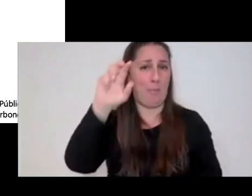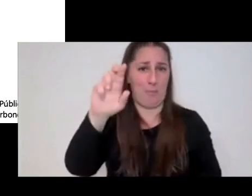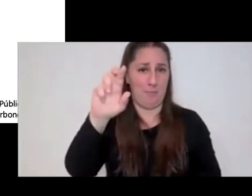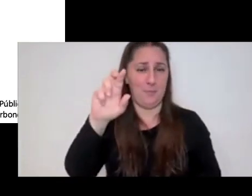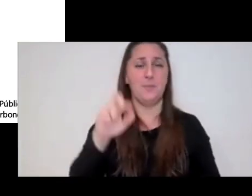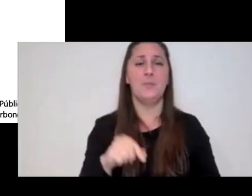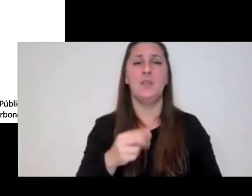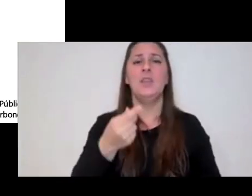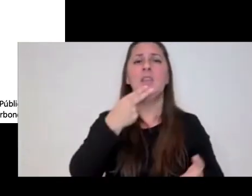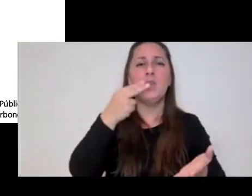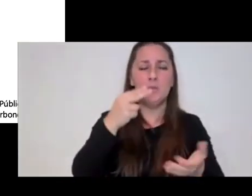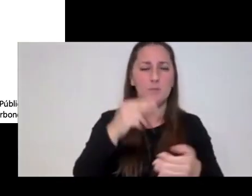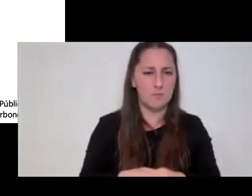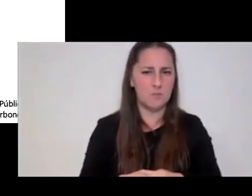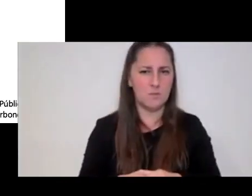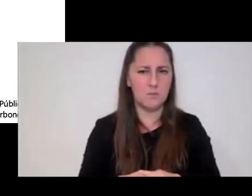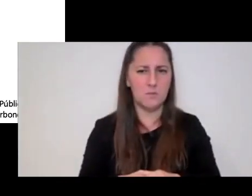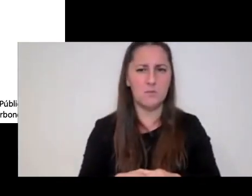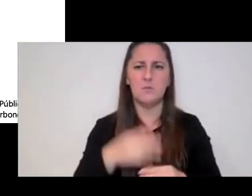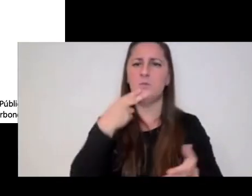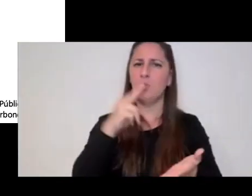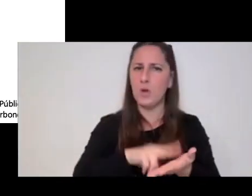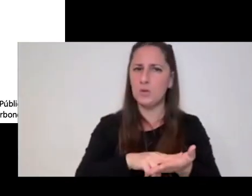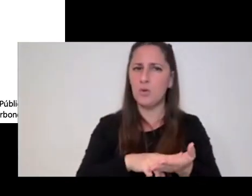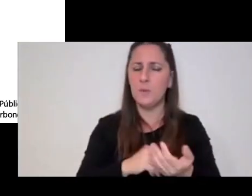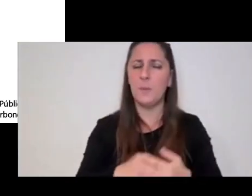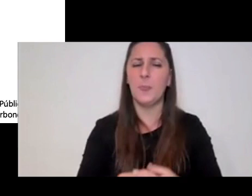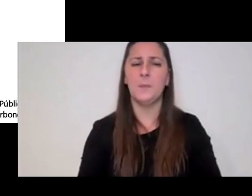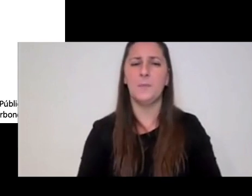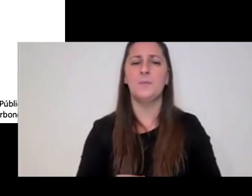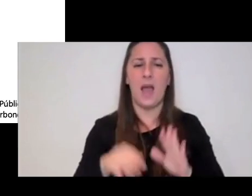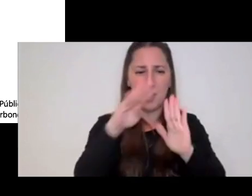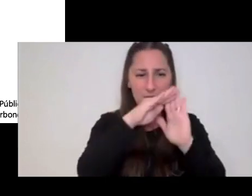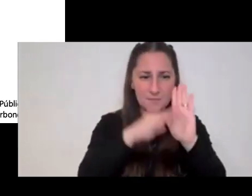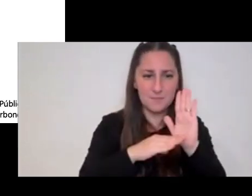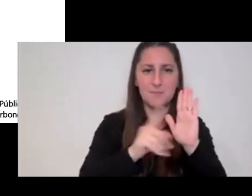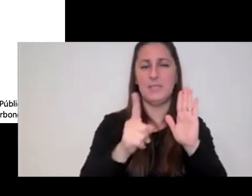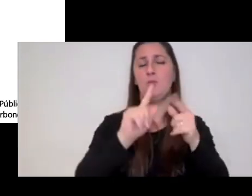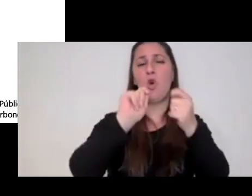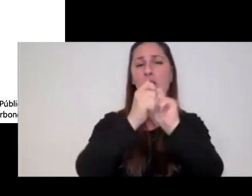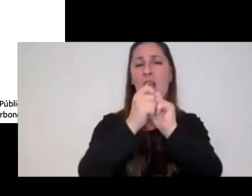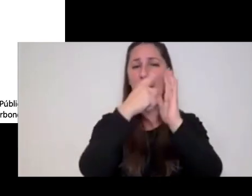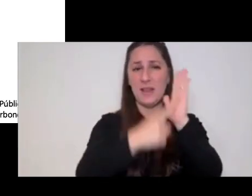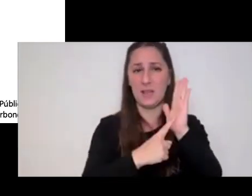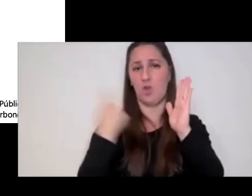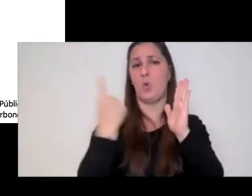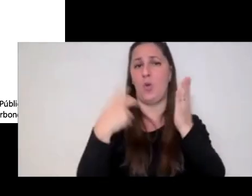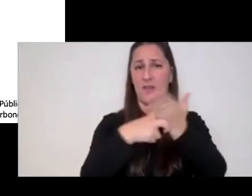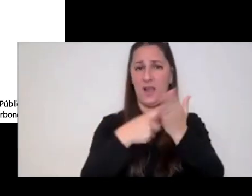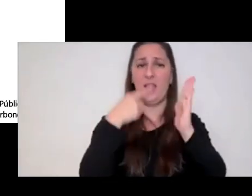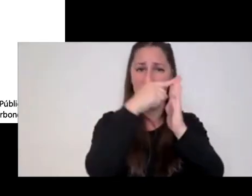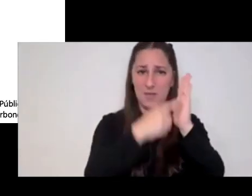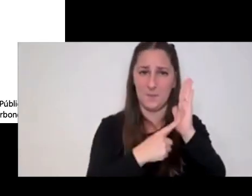y subconcepto. Aquí está detallado, lo dice la propia reglamentación de la autoridad fiscal, y tenemos una serie de alícuotas que